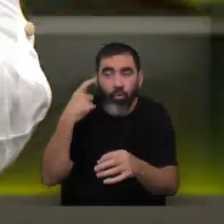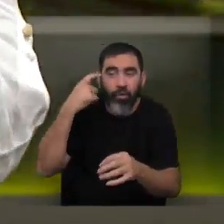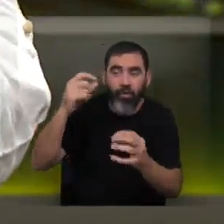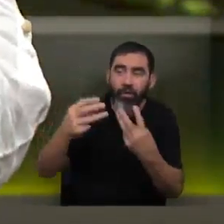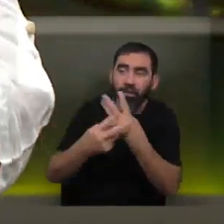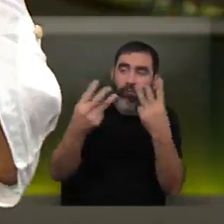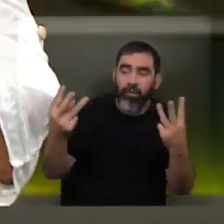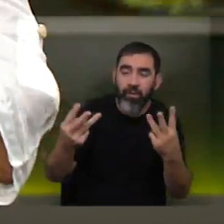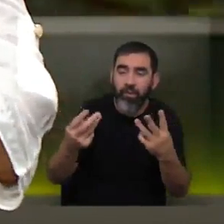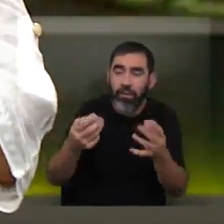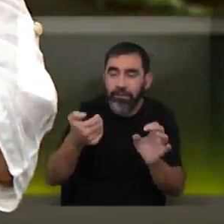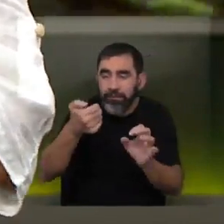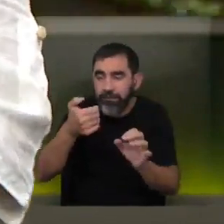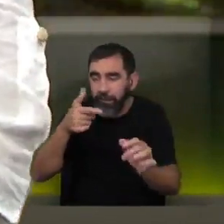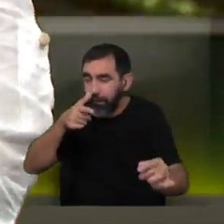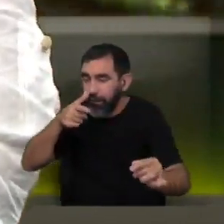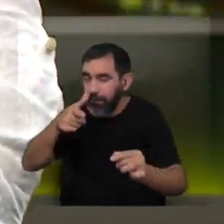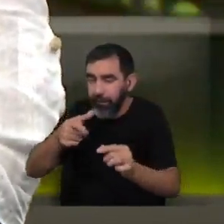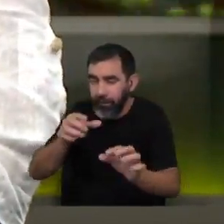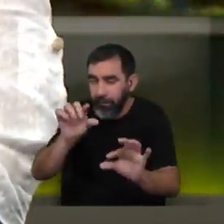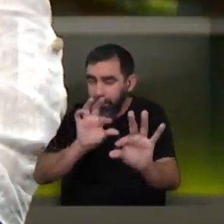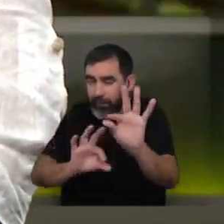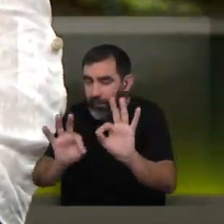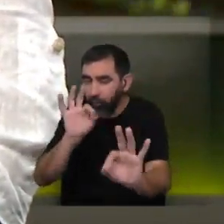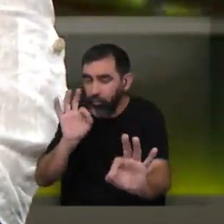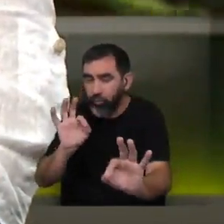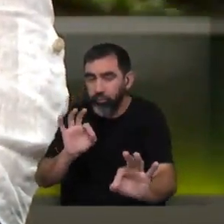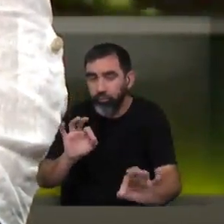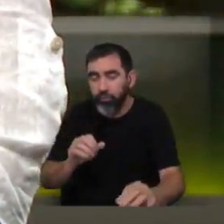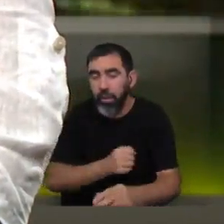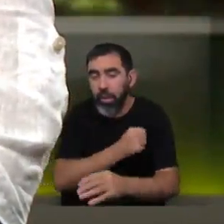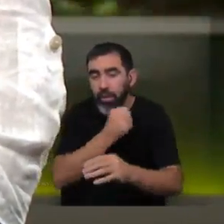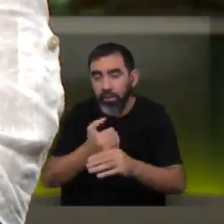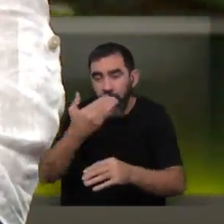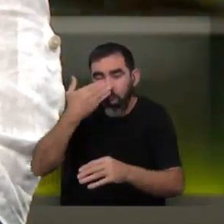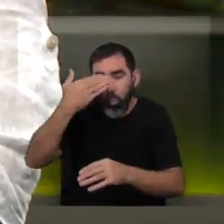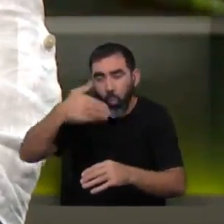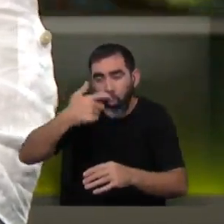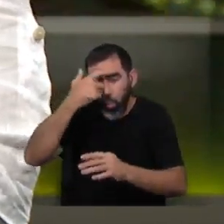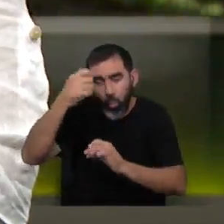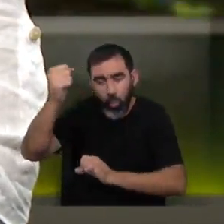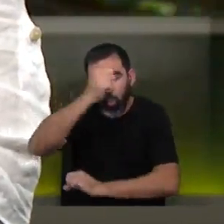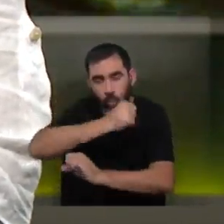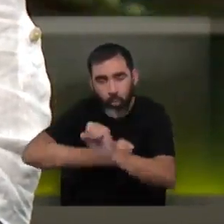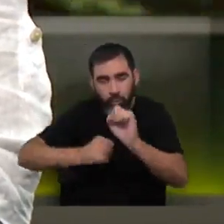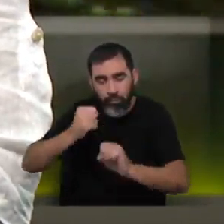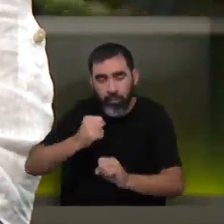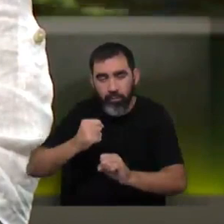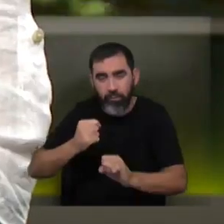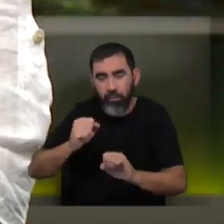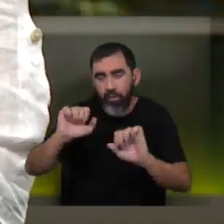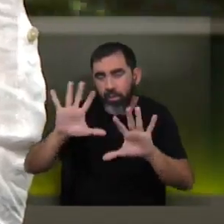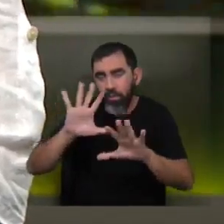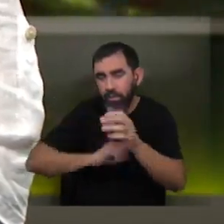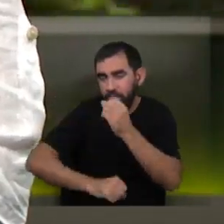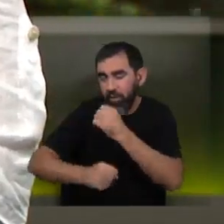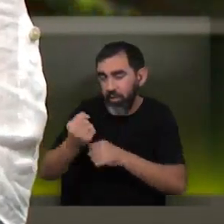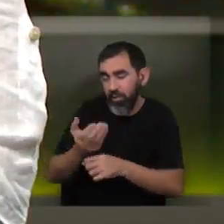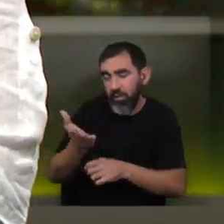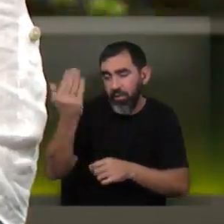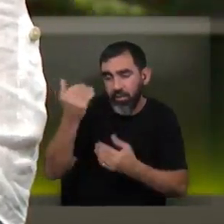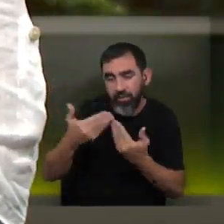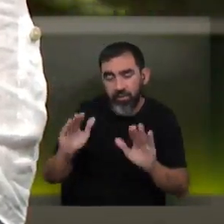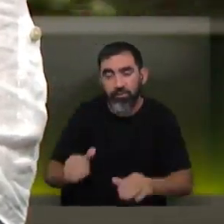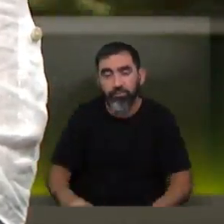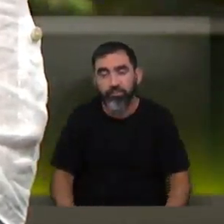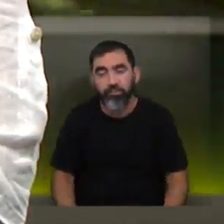a ciegas, digamos, y más dirigidas, hasta las últimas tecnologías que surgen hace unos 10 años. Brevemente